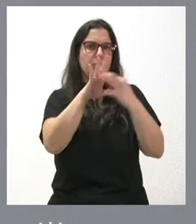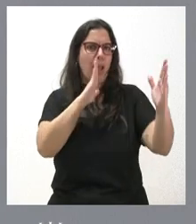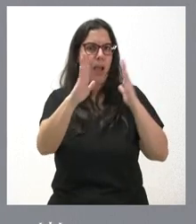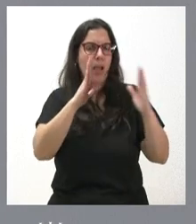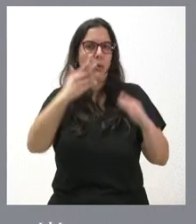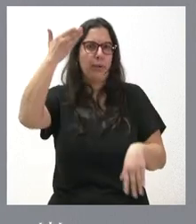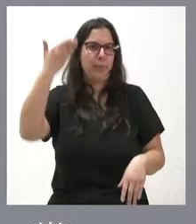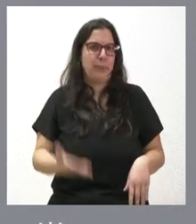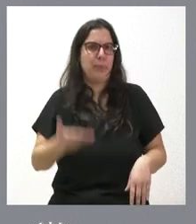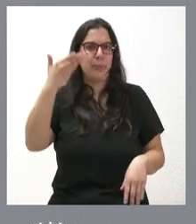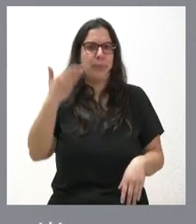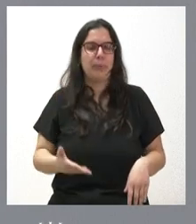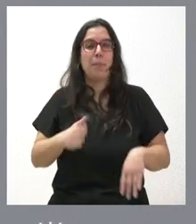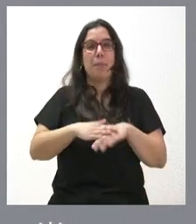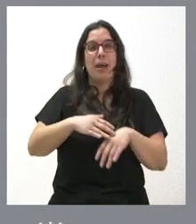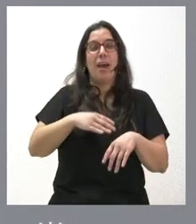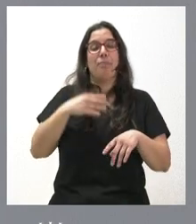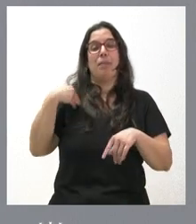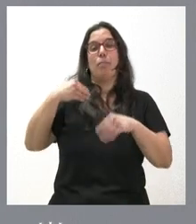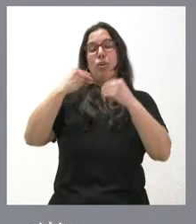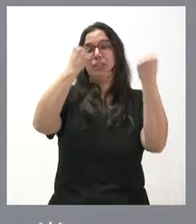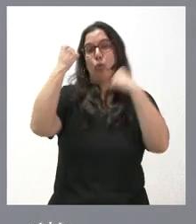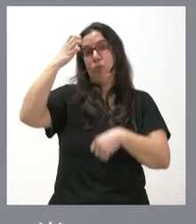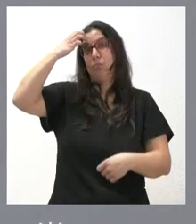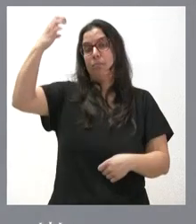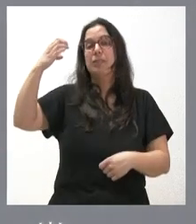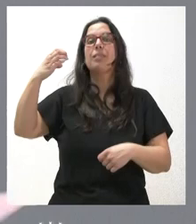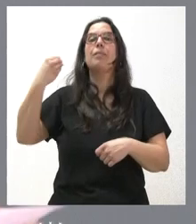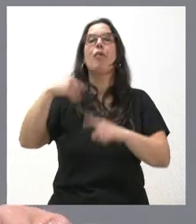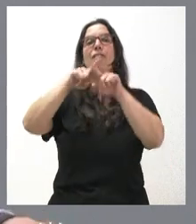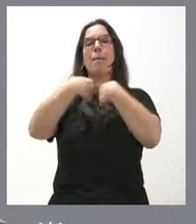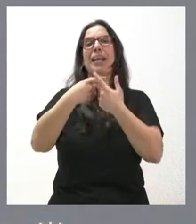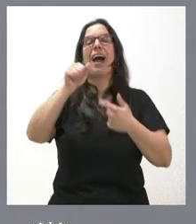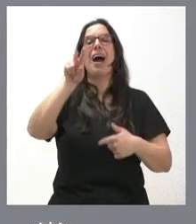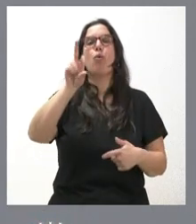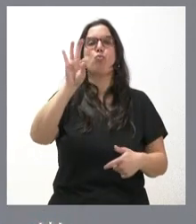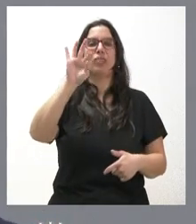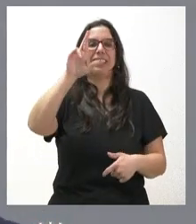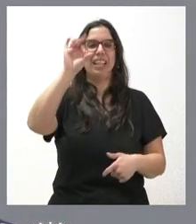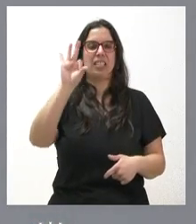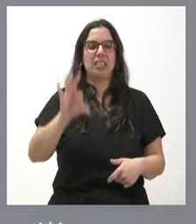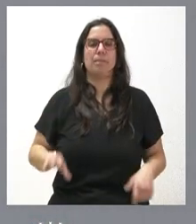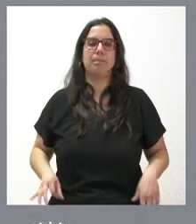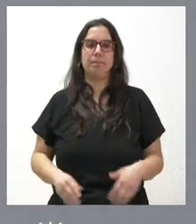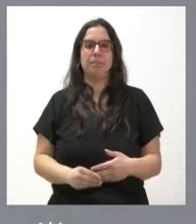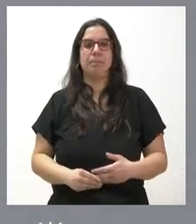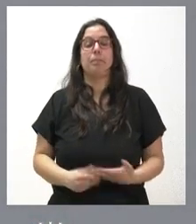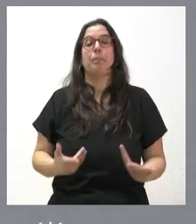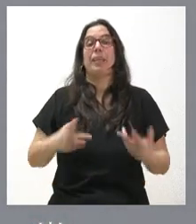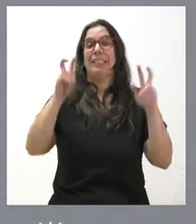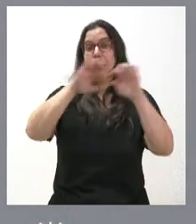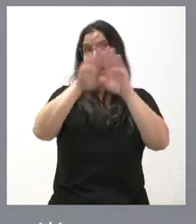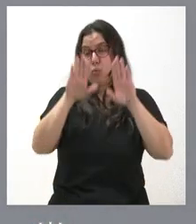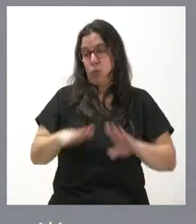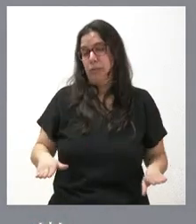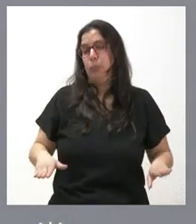importancia en la monarquía de España bajo la casa de los austrias un último asunto de